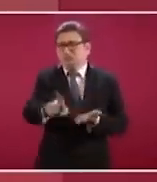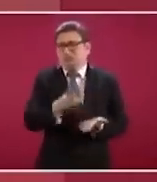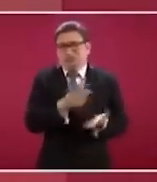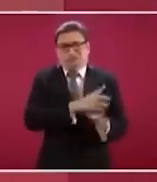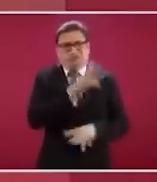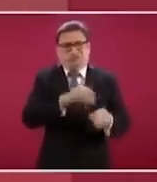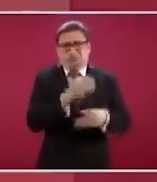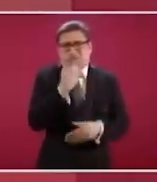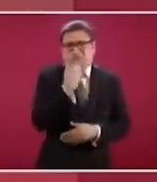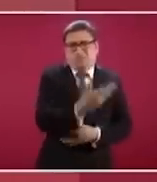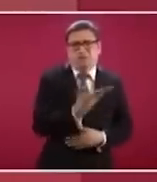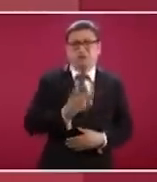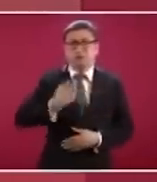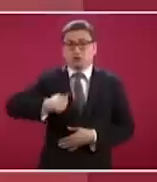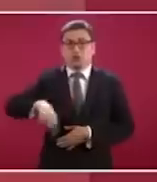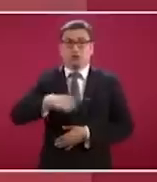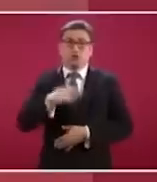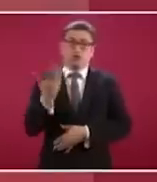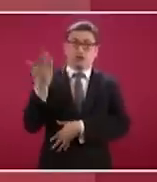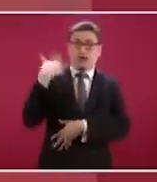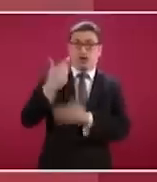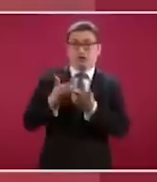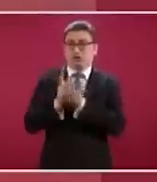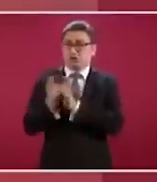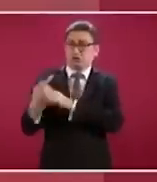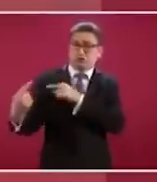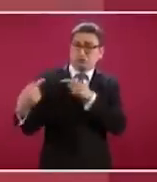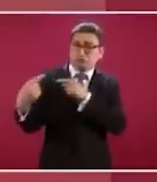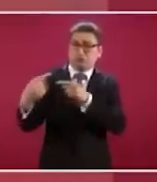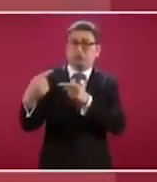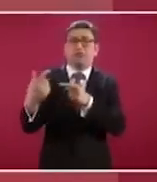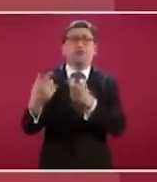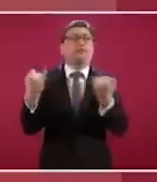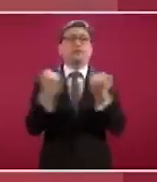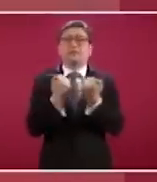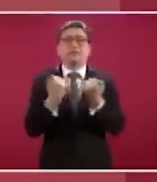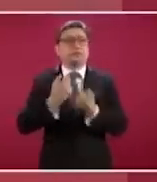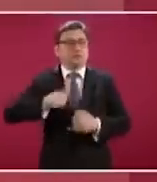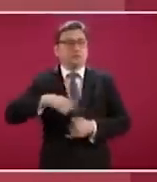Nosotros venimos de la oposición, también nos manifestábamos,